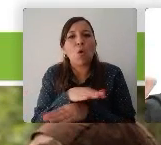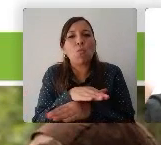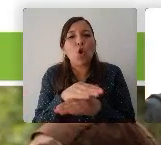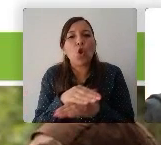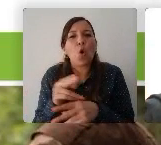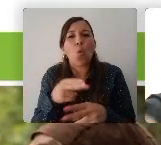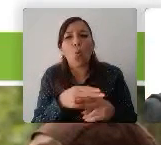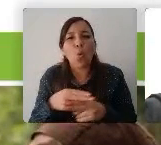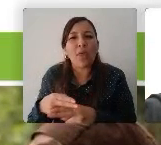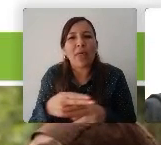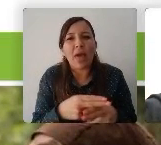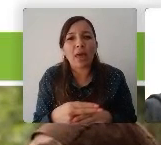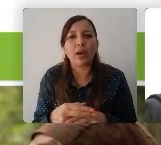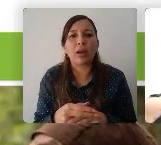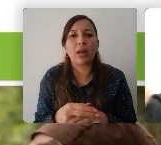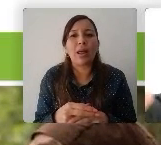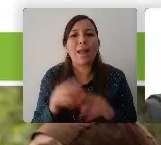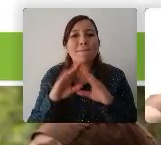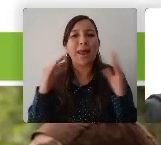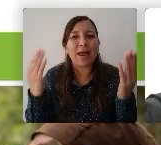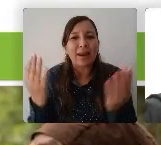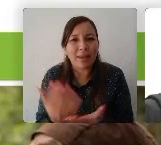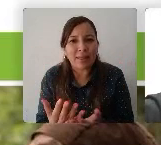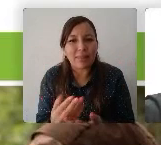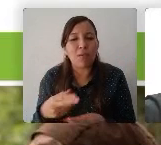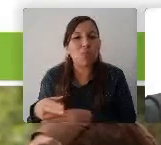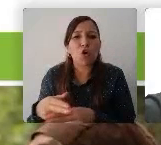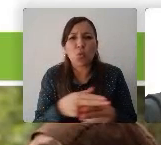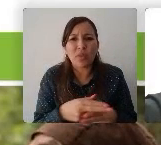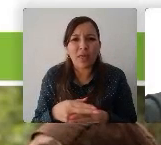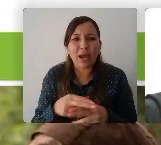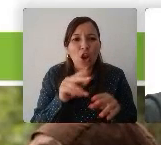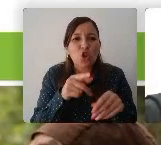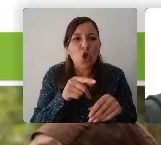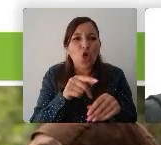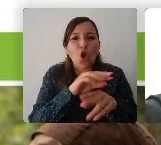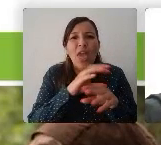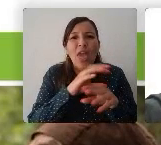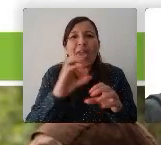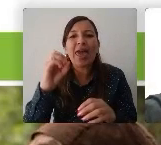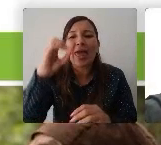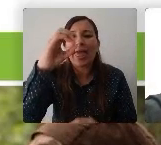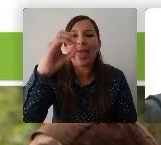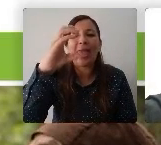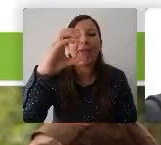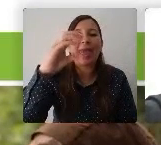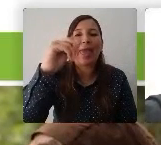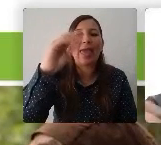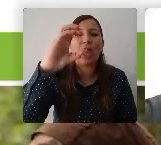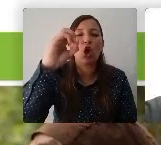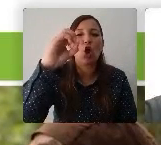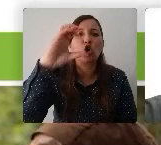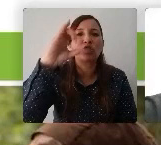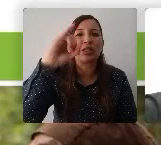beneficios ecosistémicos a todos nosotros, a todos, no solamente los peruanos, sino a nivel mundial. Entonces son espacios muy interesantes por conocer.